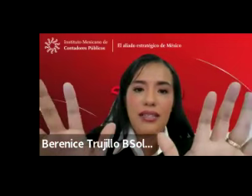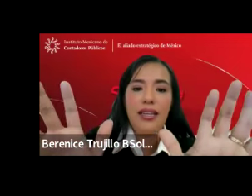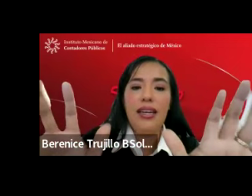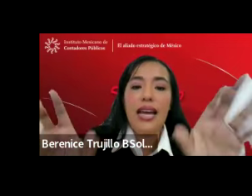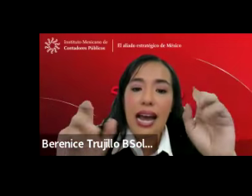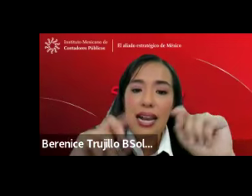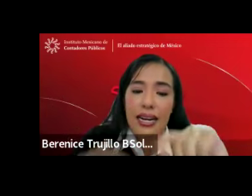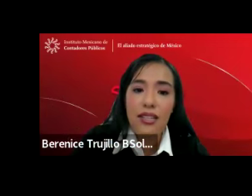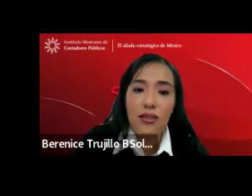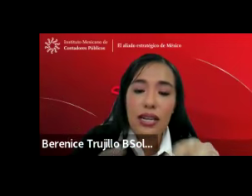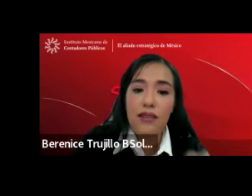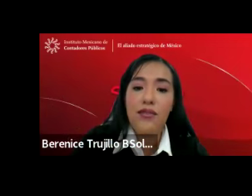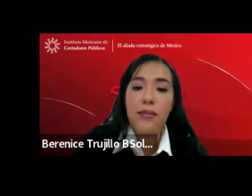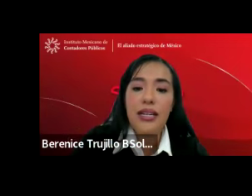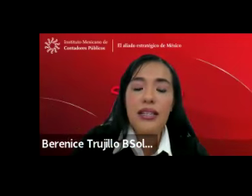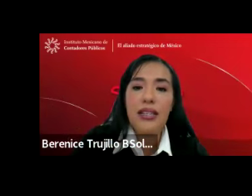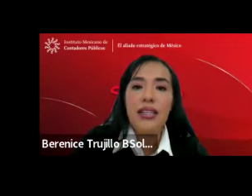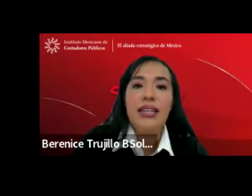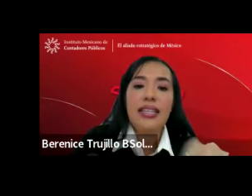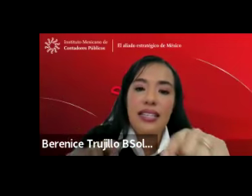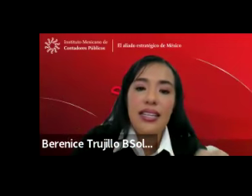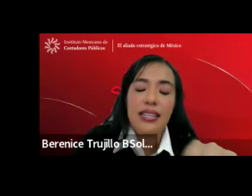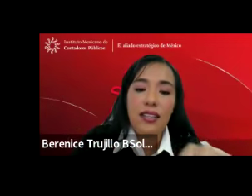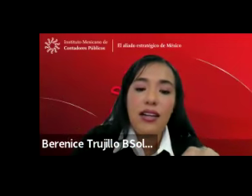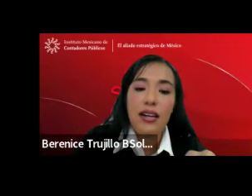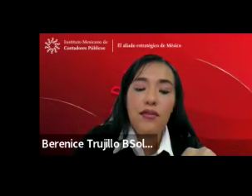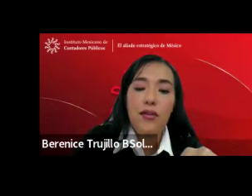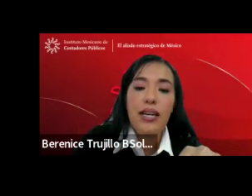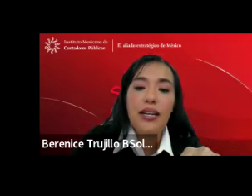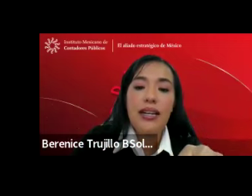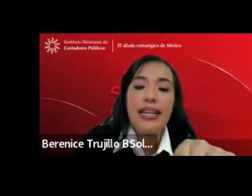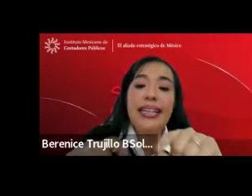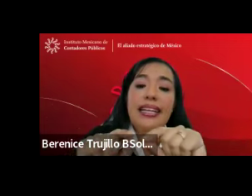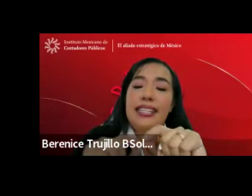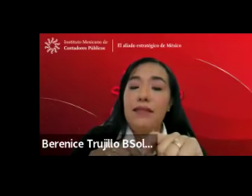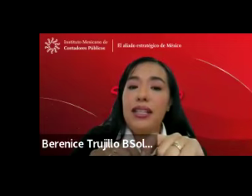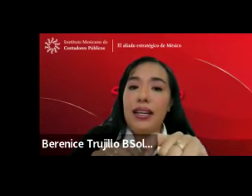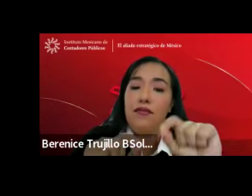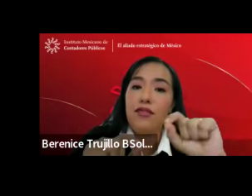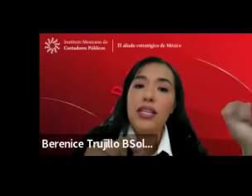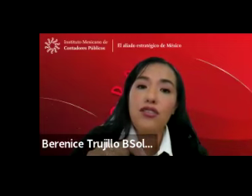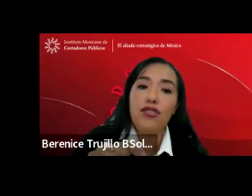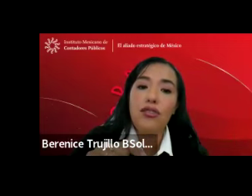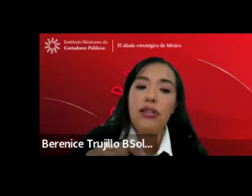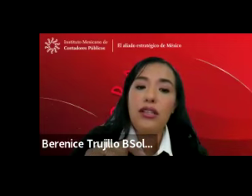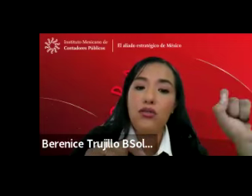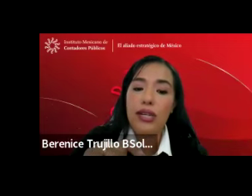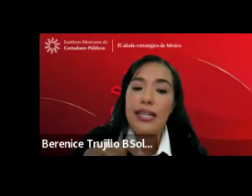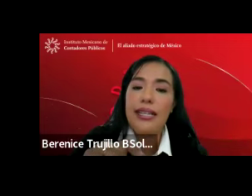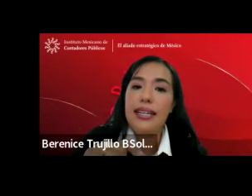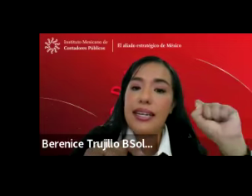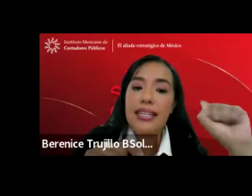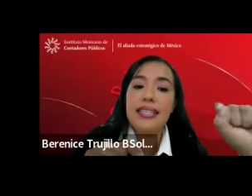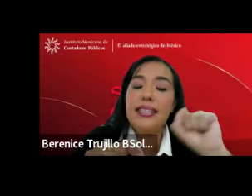como quieras. Al rato en la reforma, te está diciendo la reforma que tienes que meter la información de